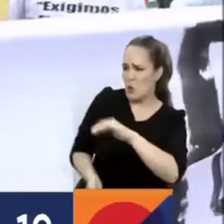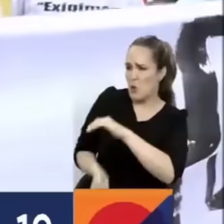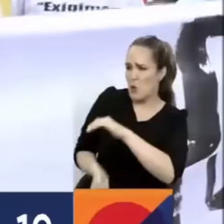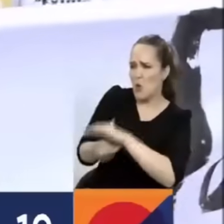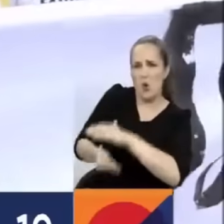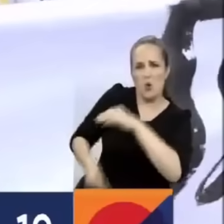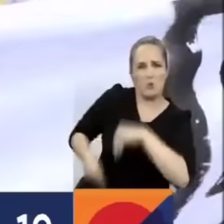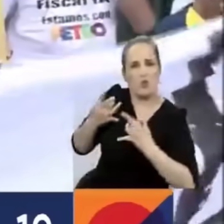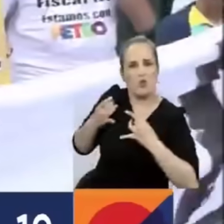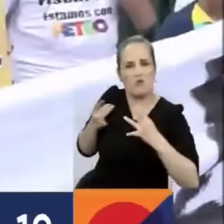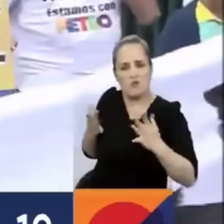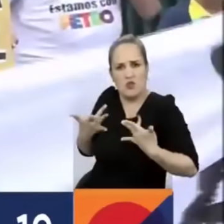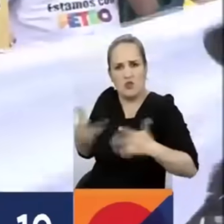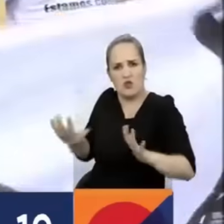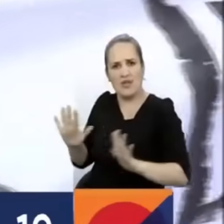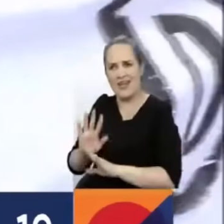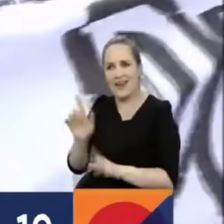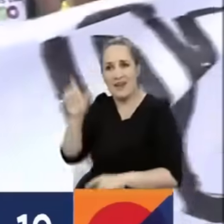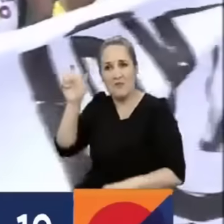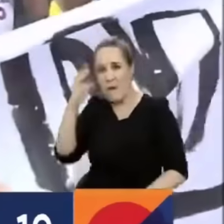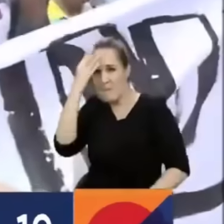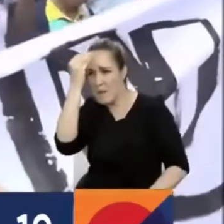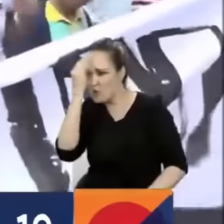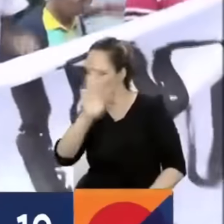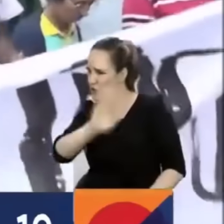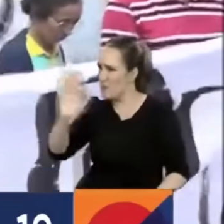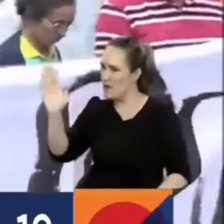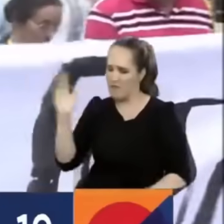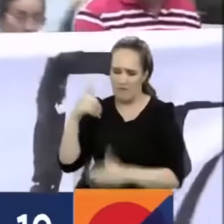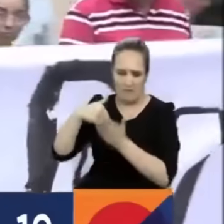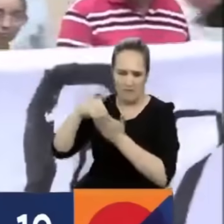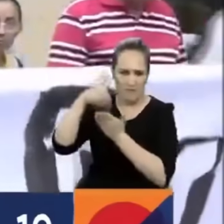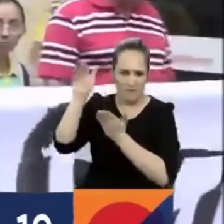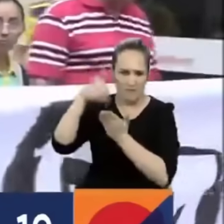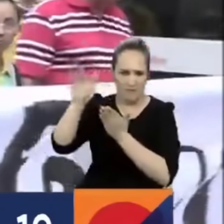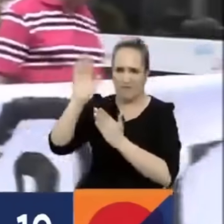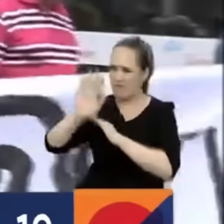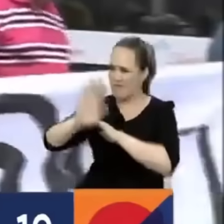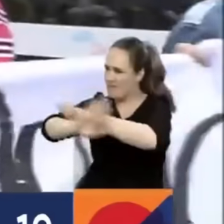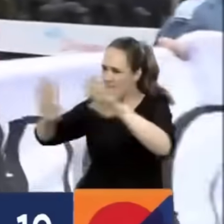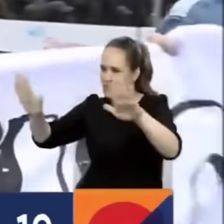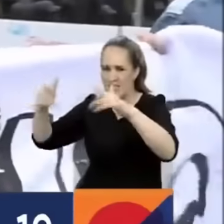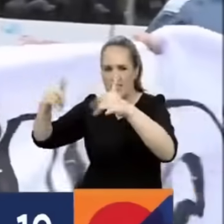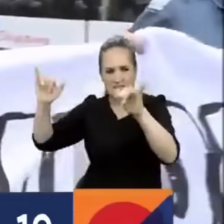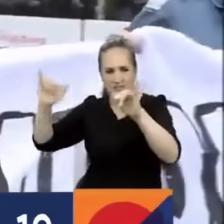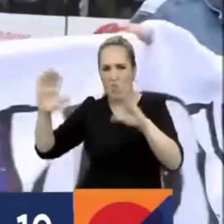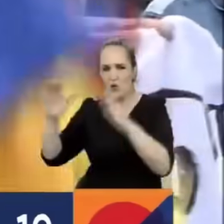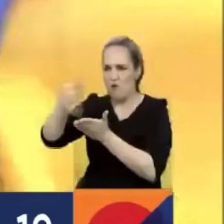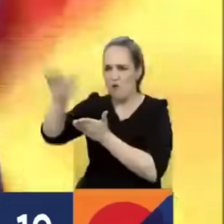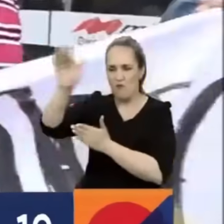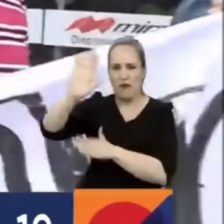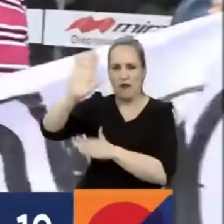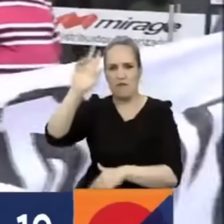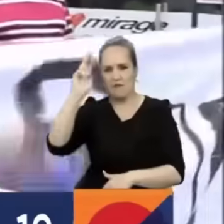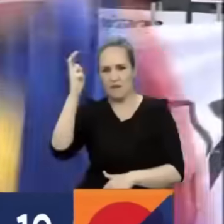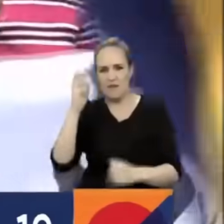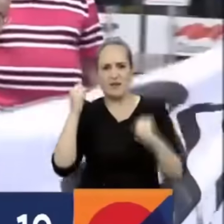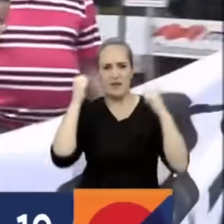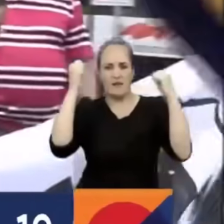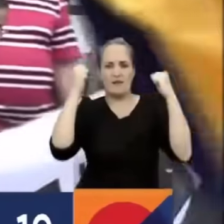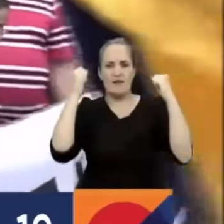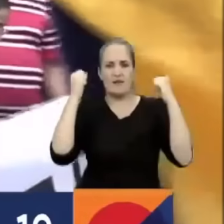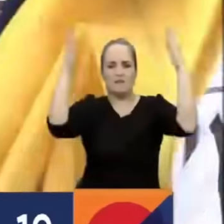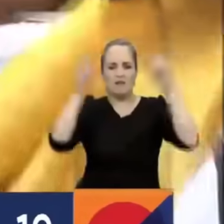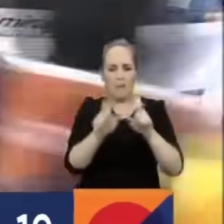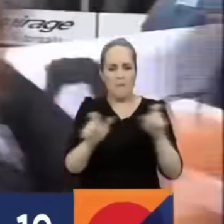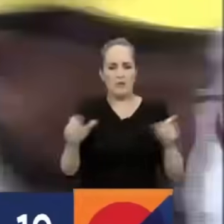corrupta como está Barbosa. Queremos que Barbosa se vaya, se largue de la fiscalía. ¡Viva el